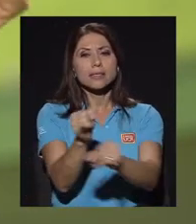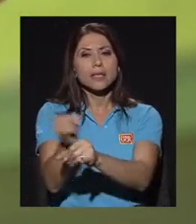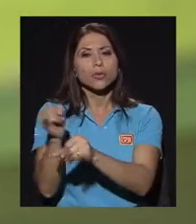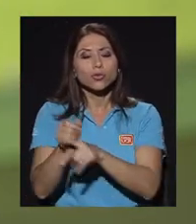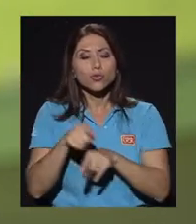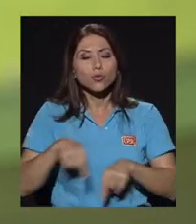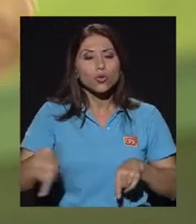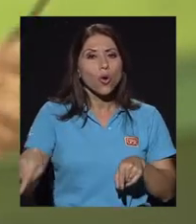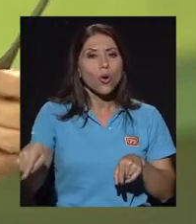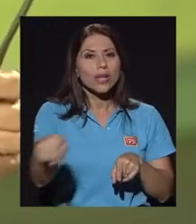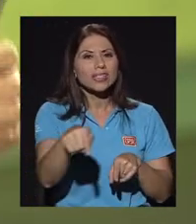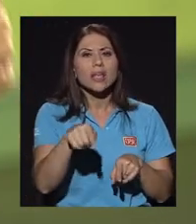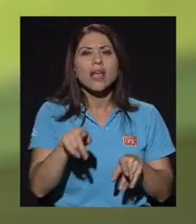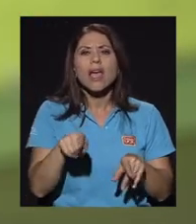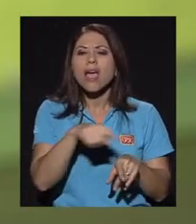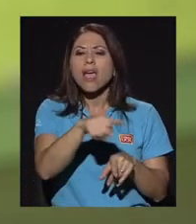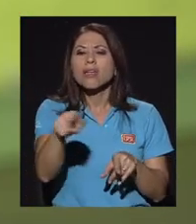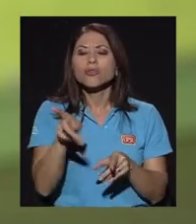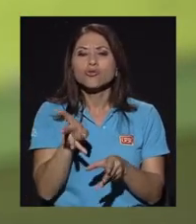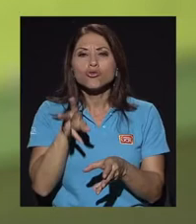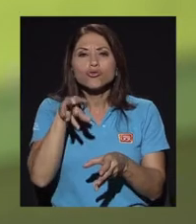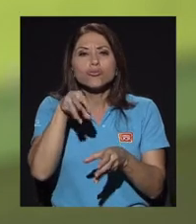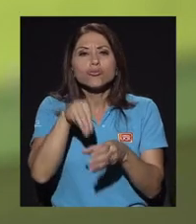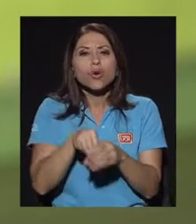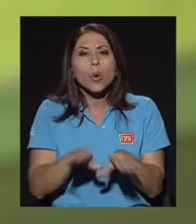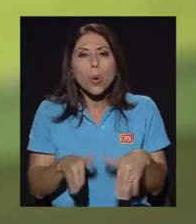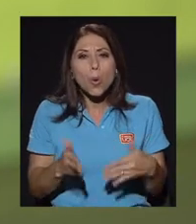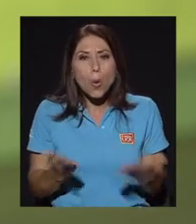en los esfuerzos por